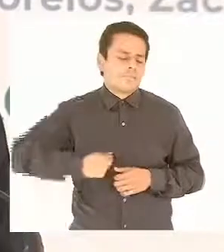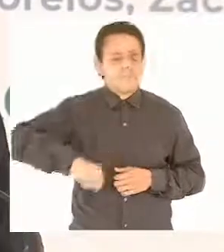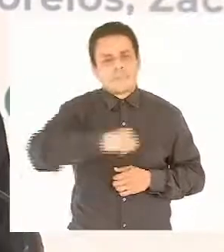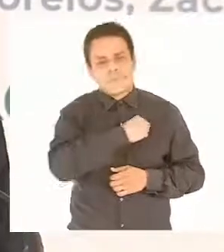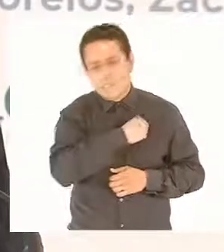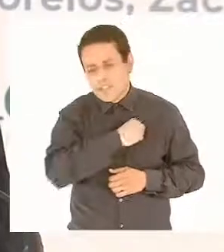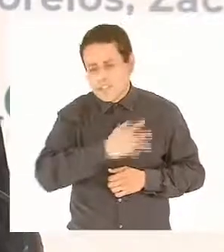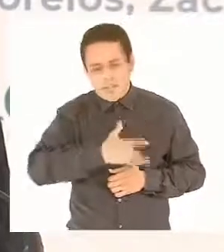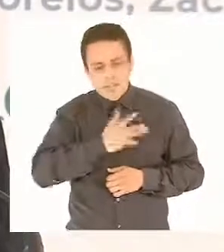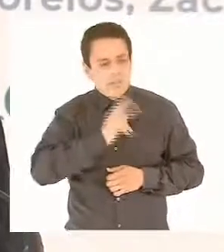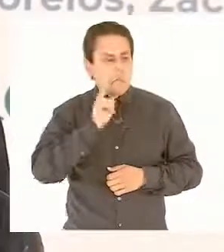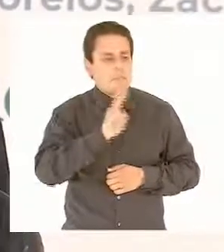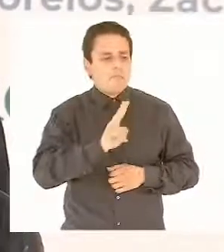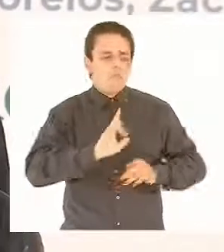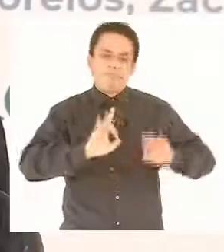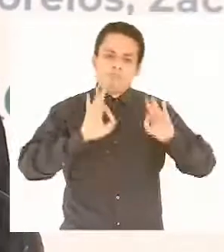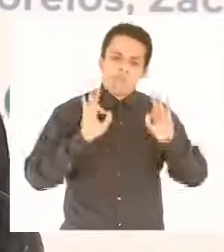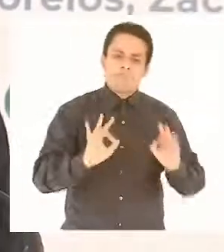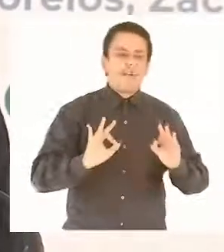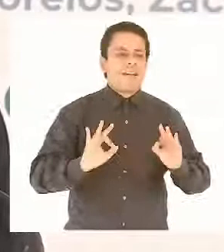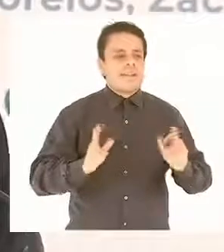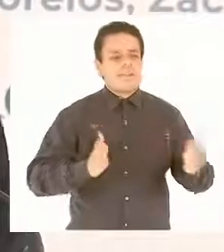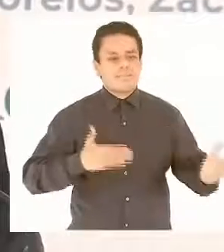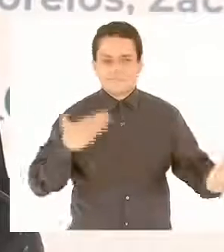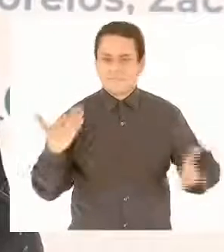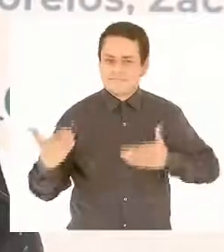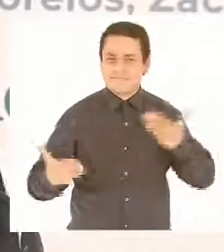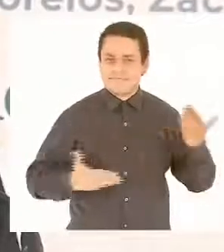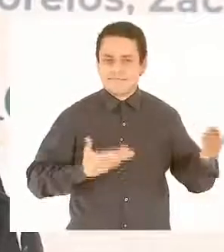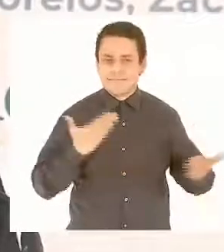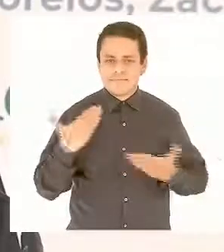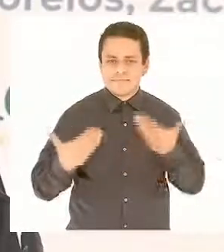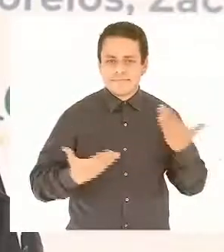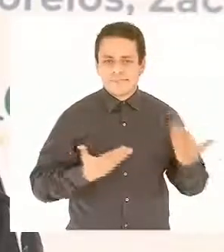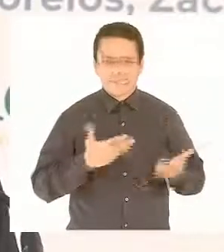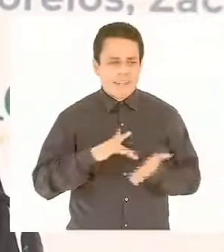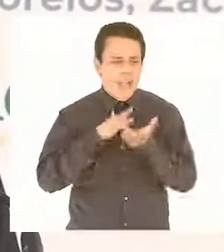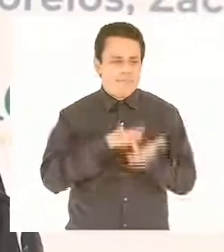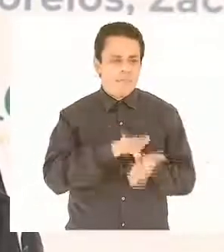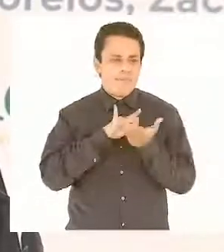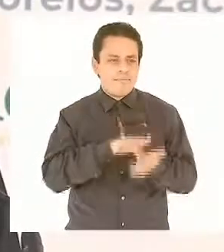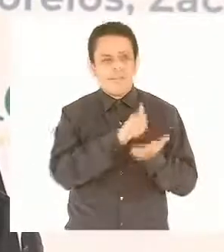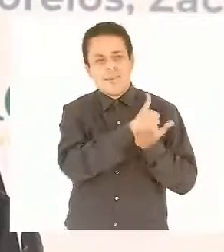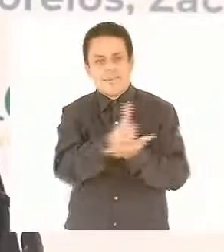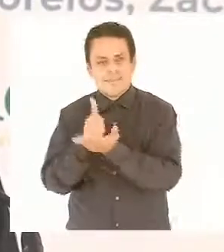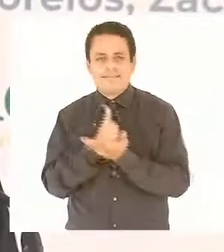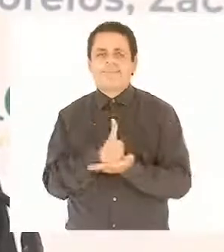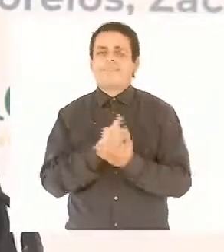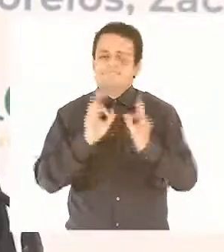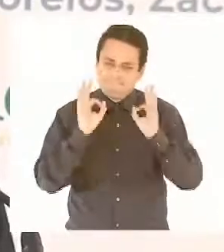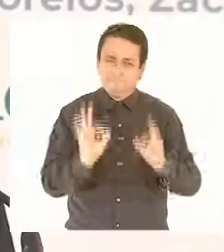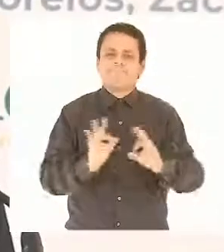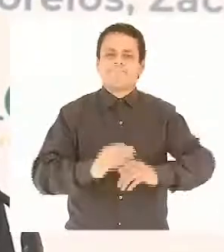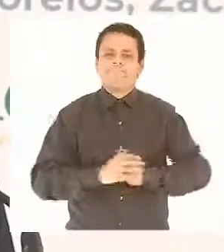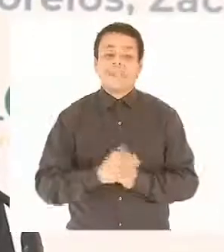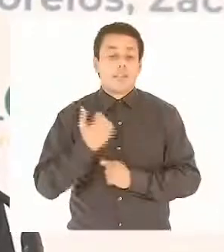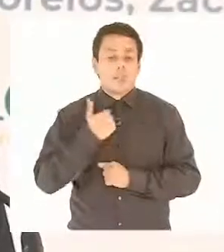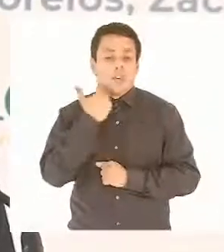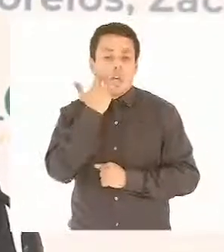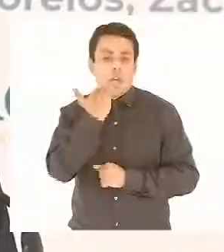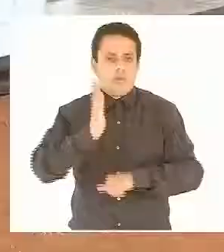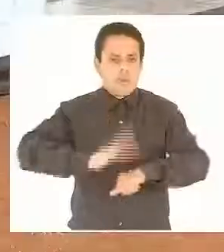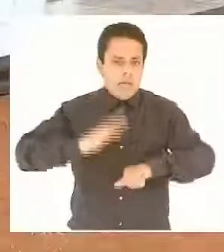celebramos con este programa. Yo quiero